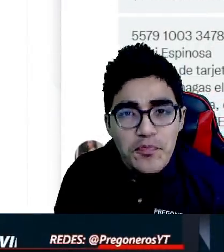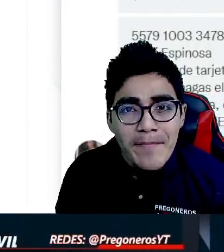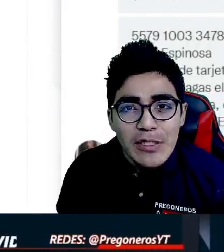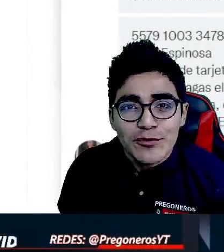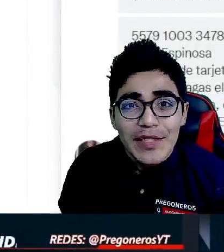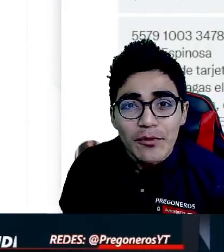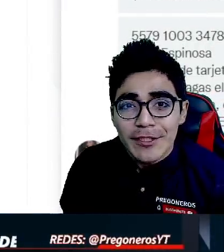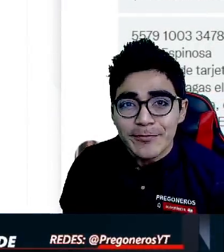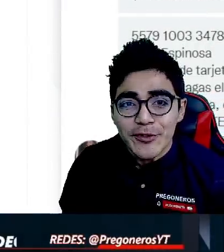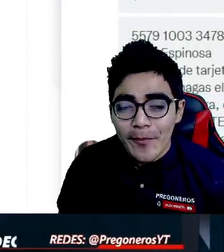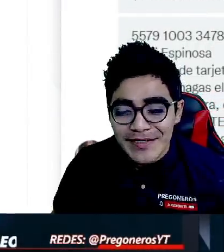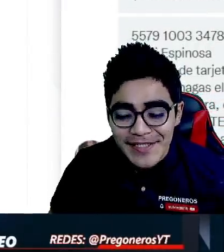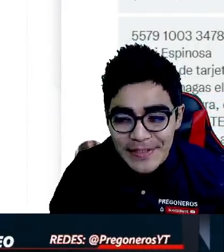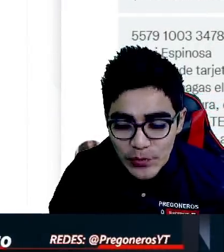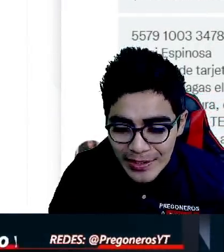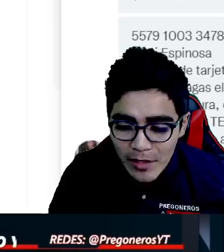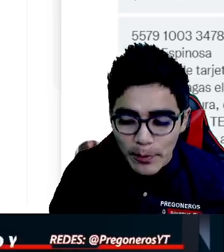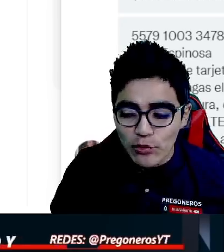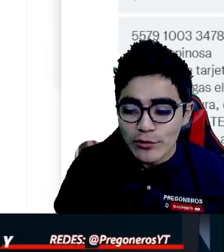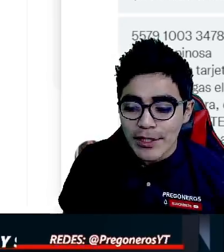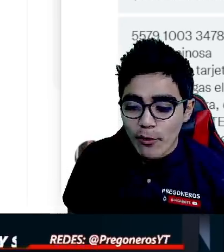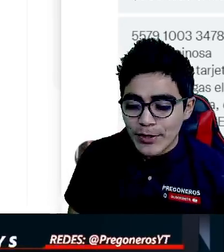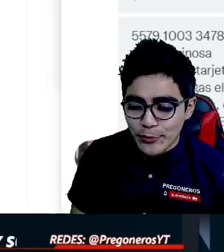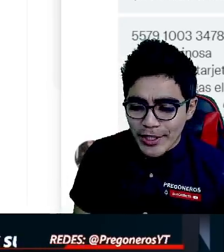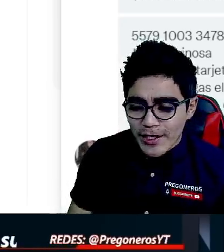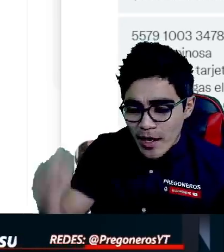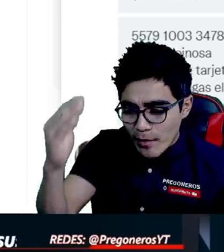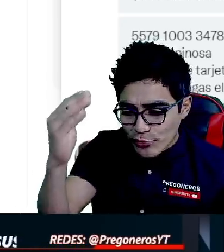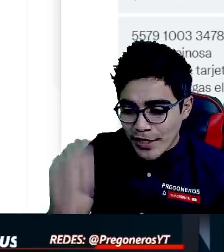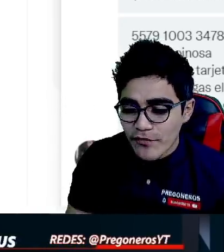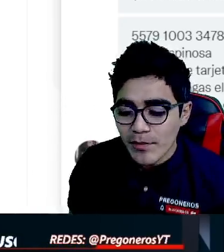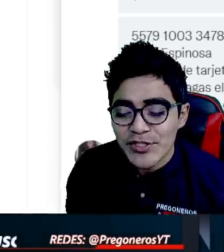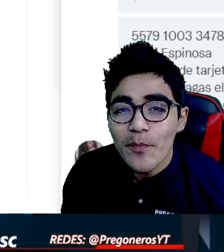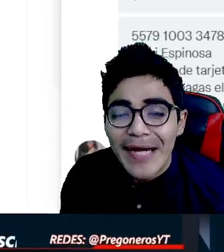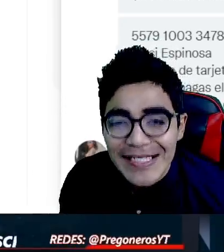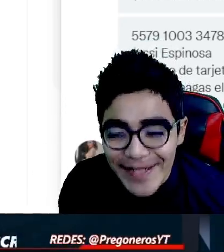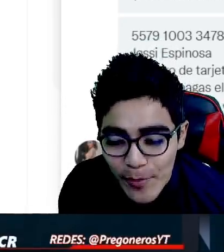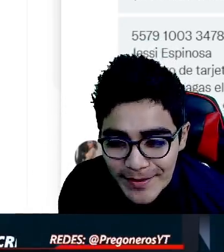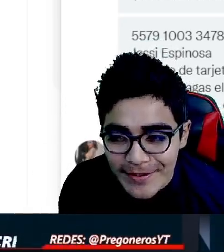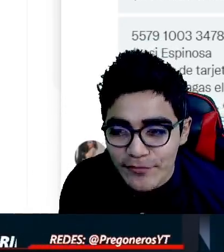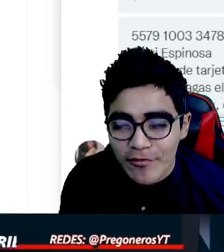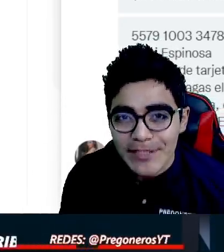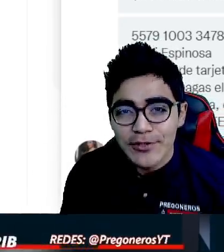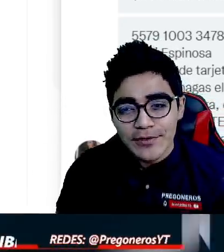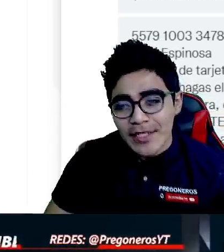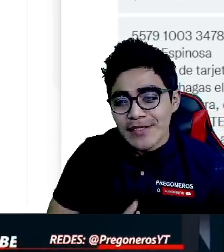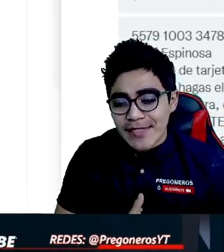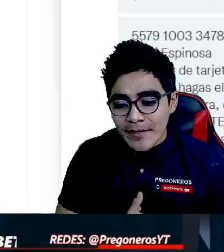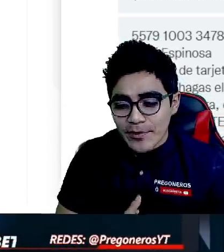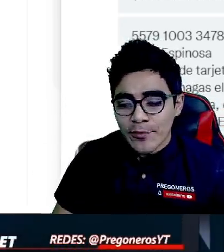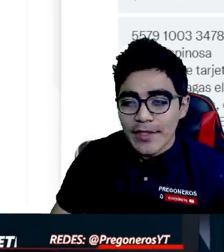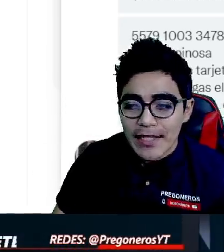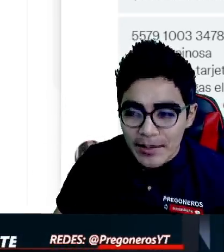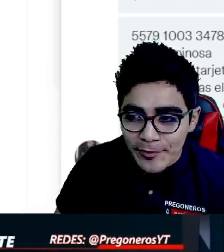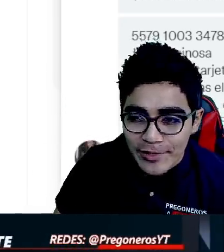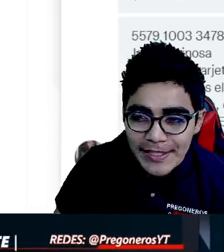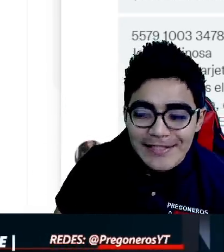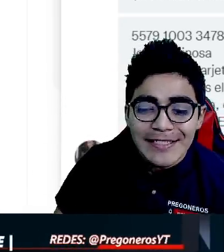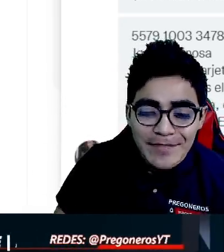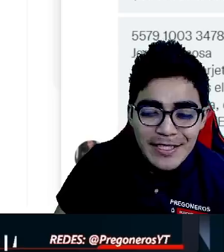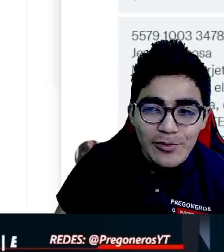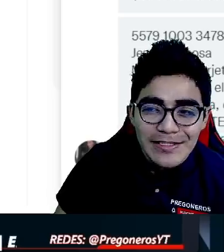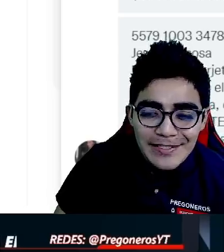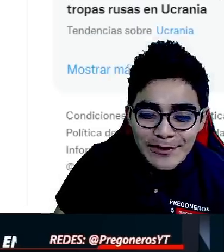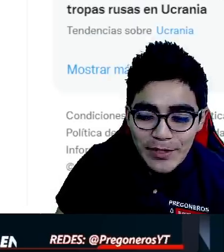Amigos, bienvenidos a una nueva transmisión más a este su canal Pregoneros de la 4T, en busca de la información para esta cuarta transformación. Servidor Irving